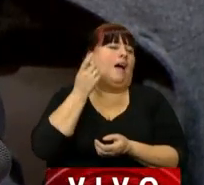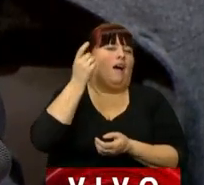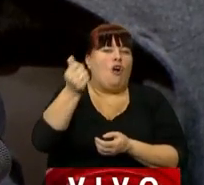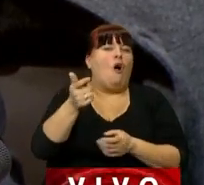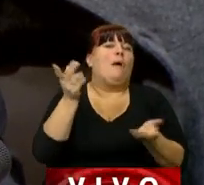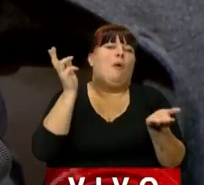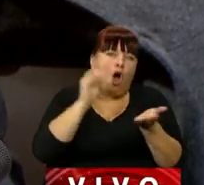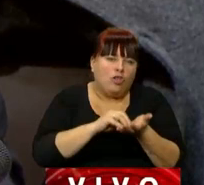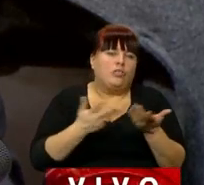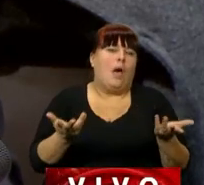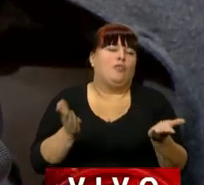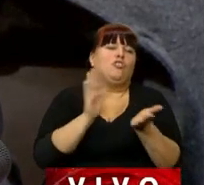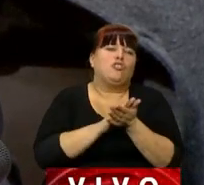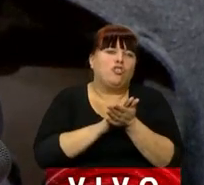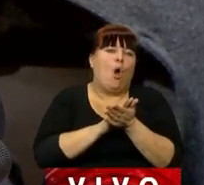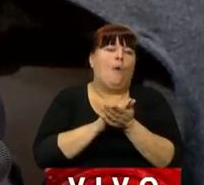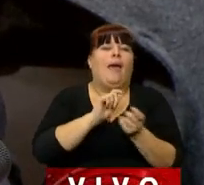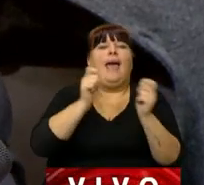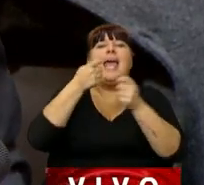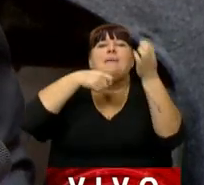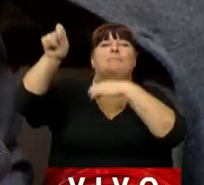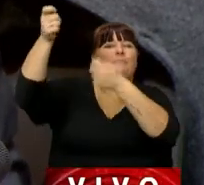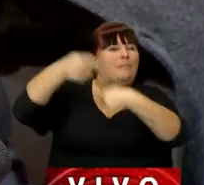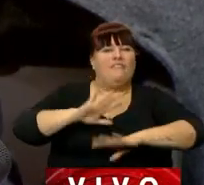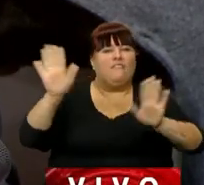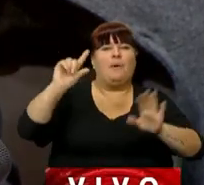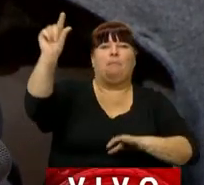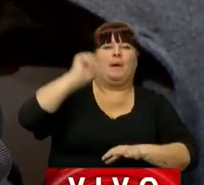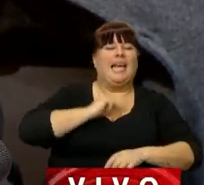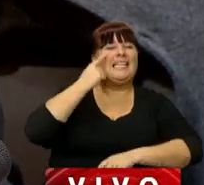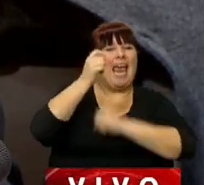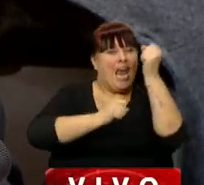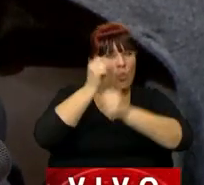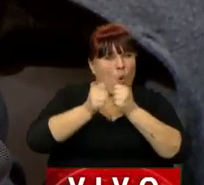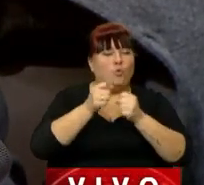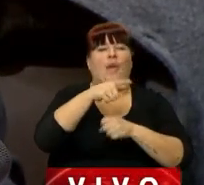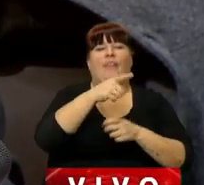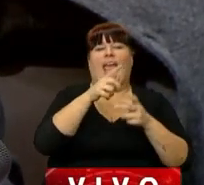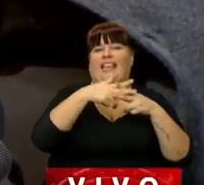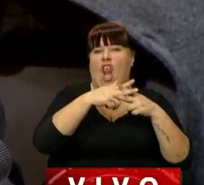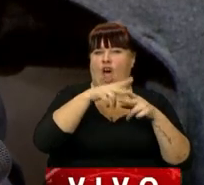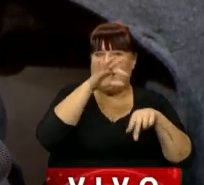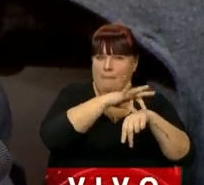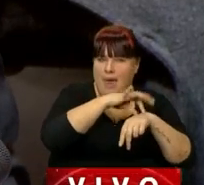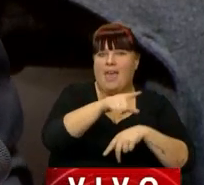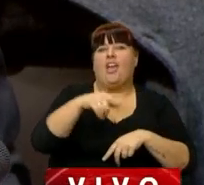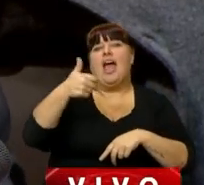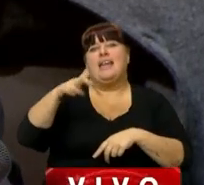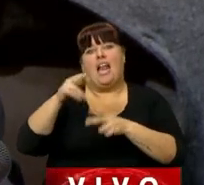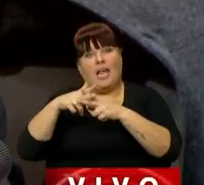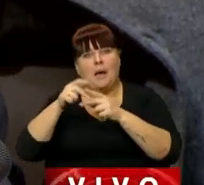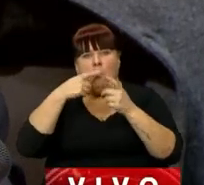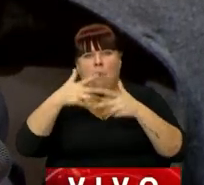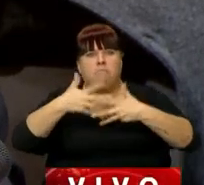buzón, insisto nuevamente, de la sustitución de importaciones. Nuestra industria de biotecnología y nanotecnología sería